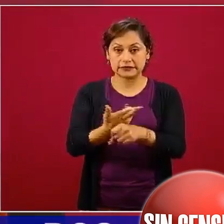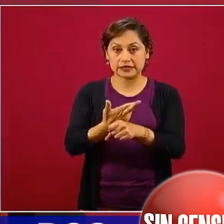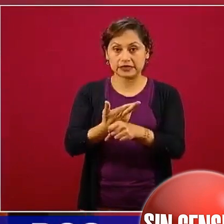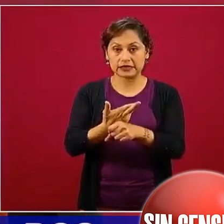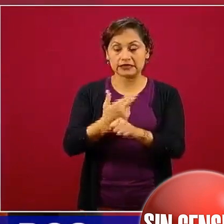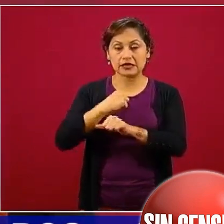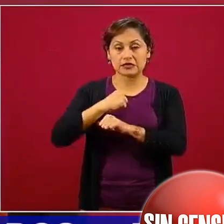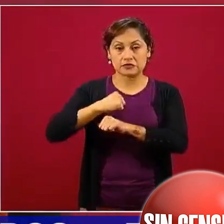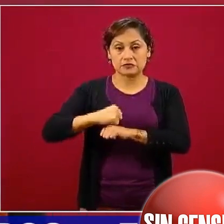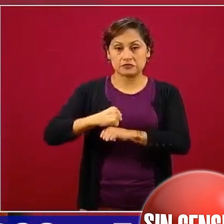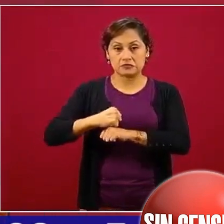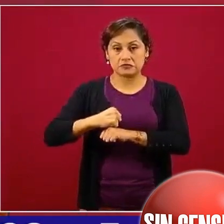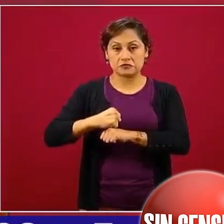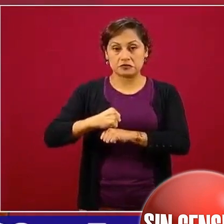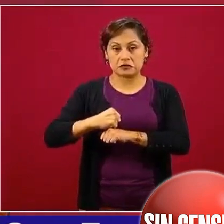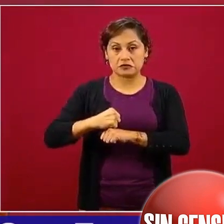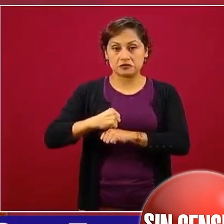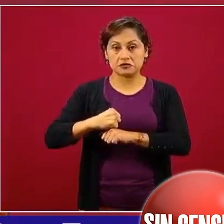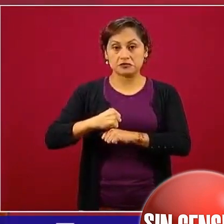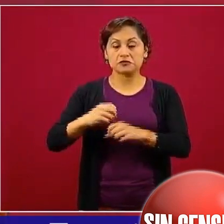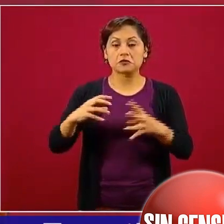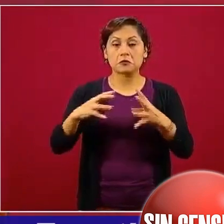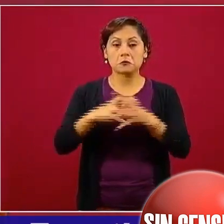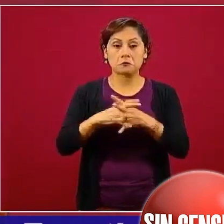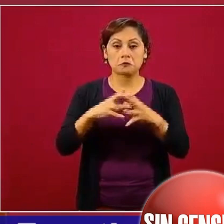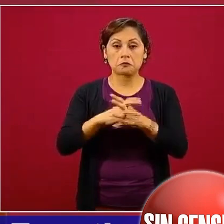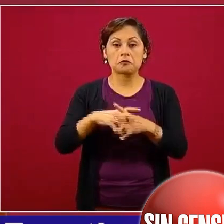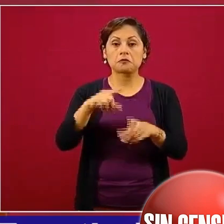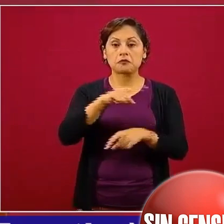ministro de guerra de Sebastián Lerdo de Tejada,